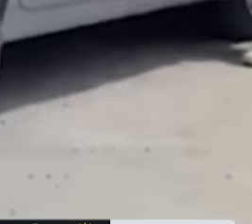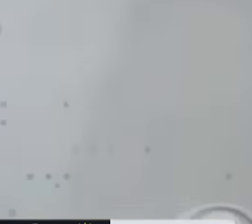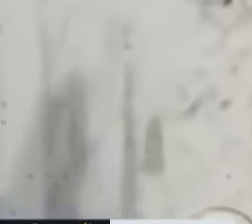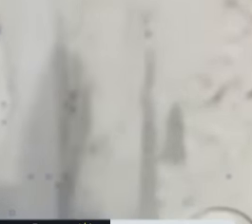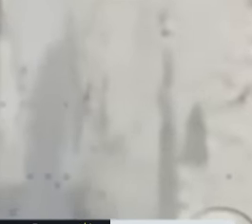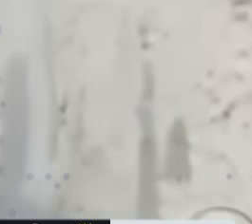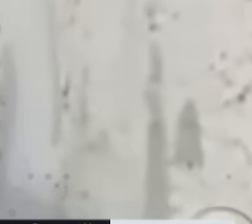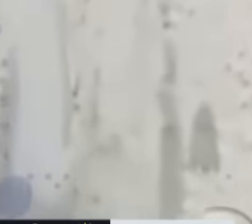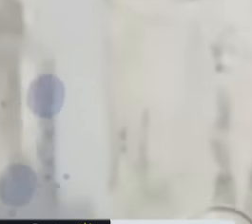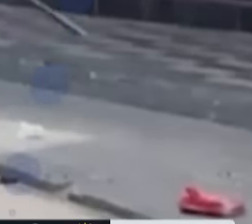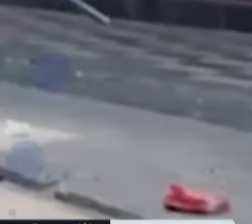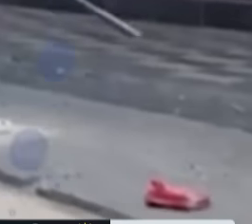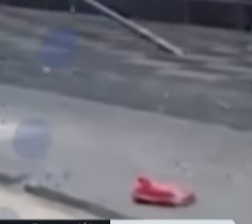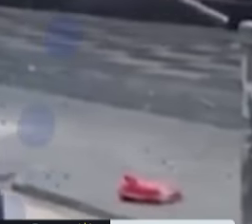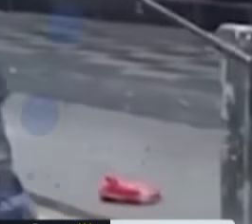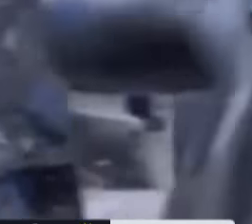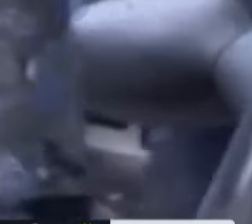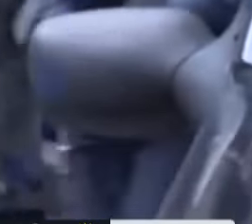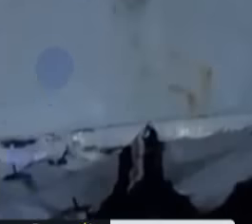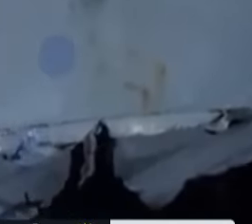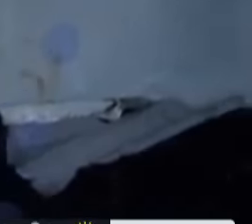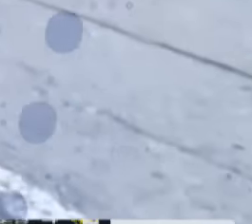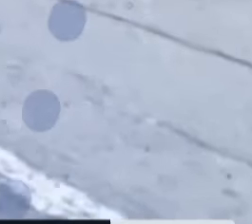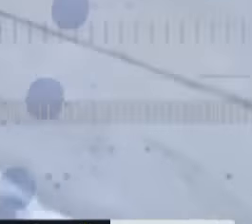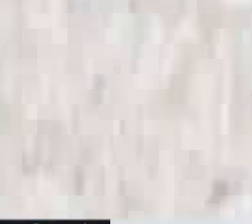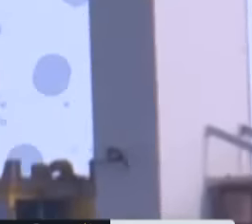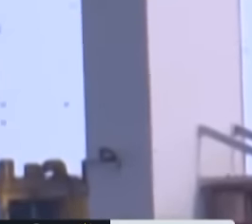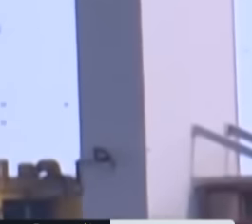alguém passeando na mata.